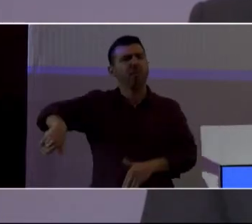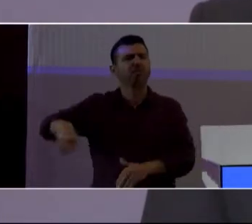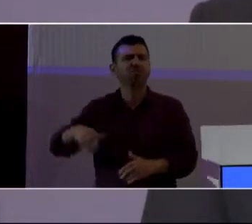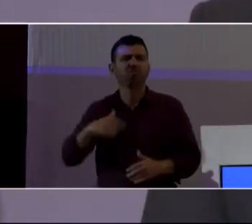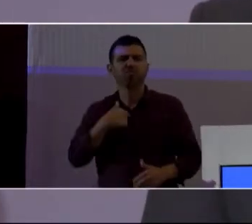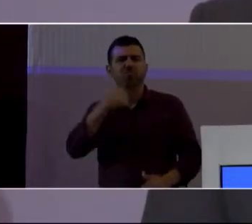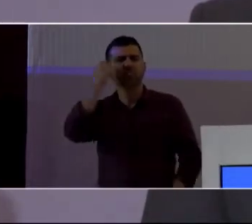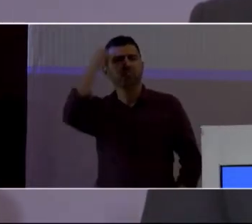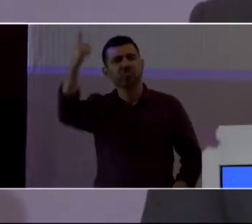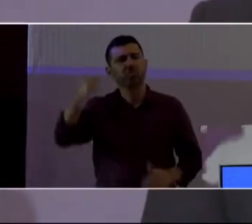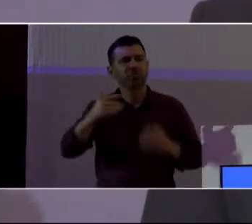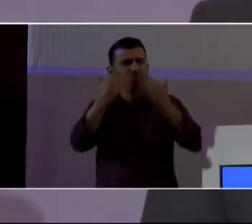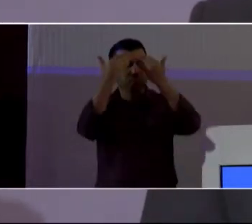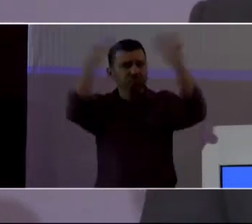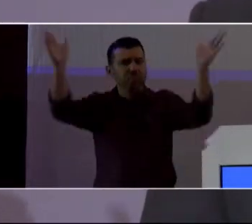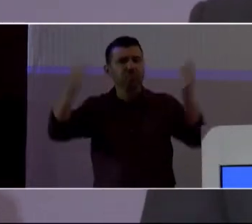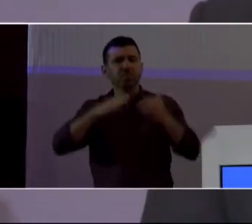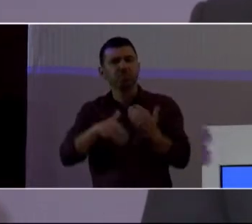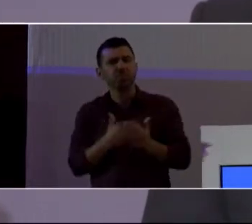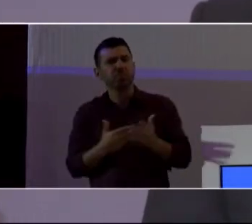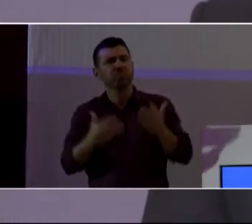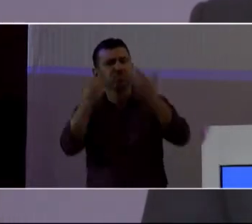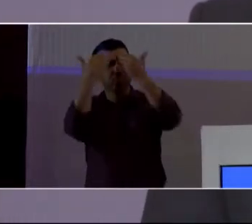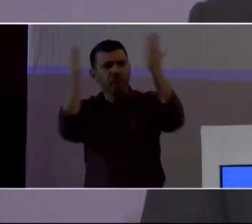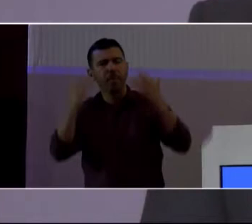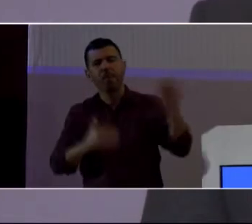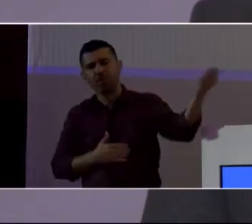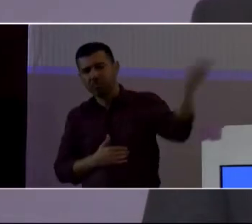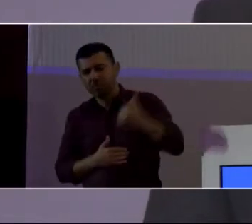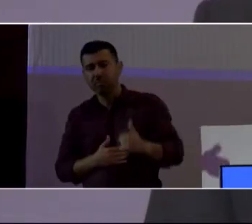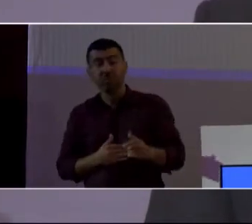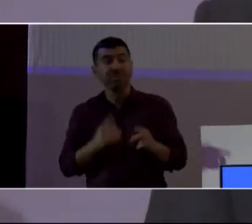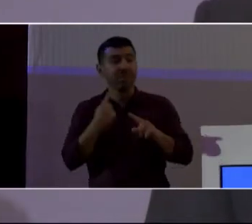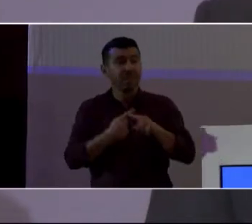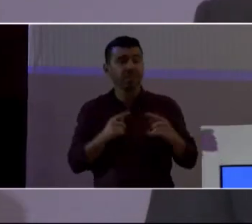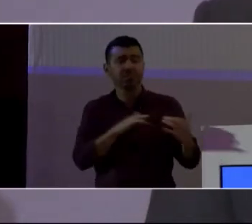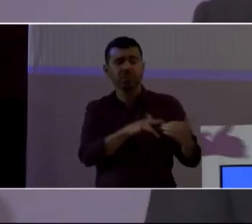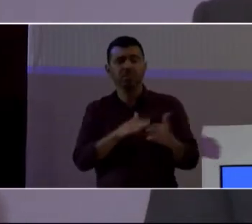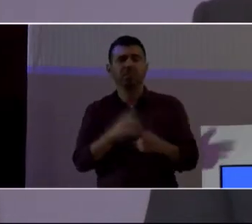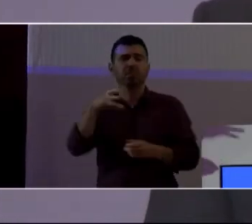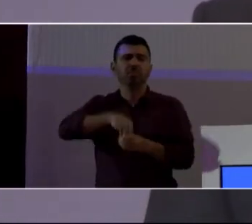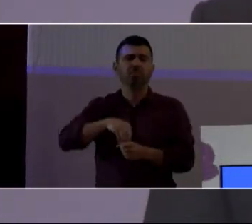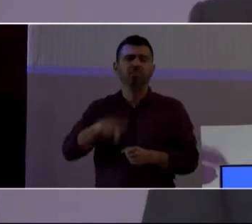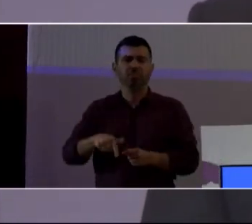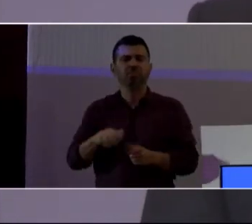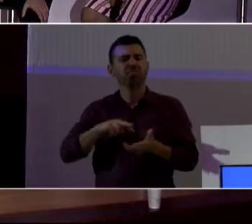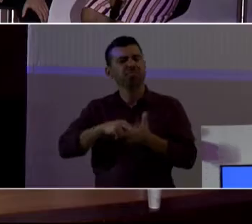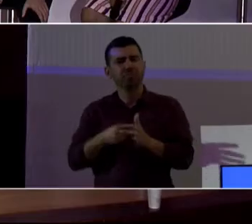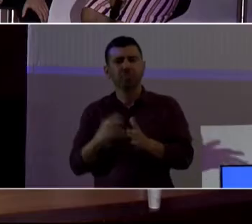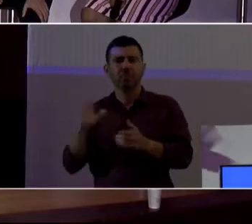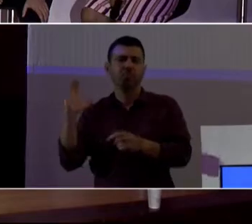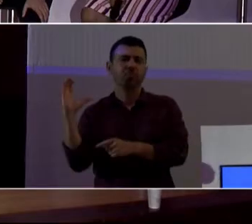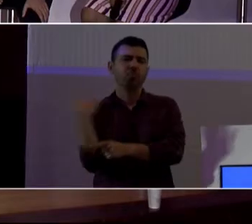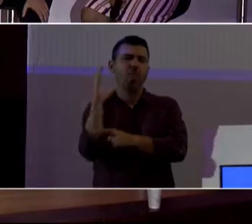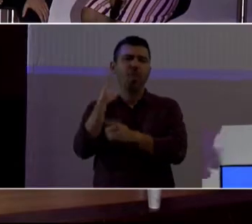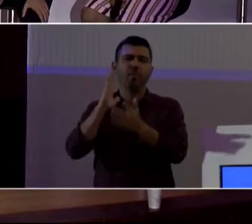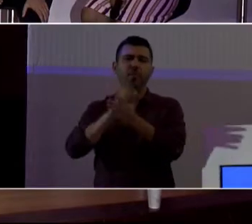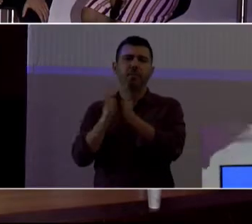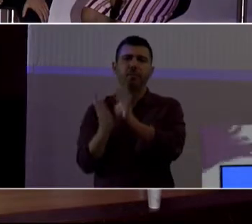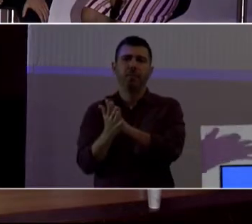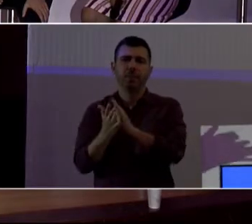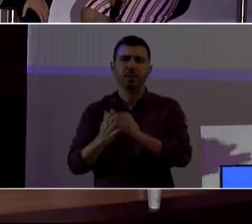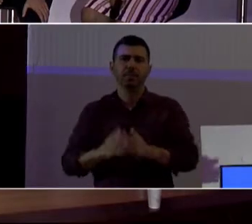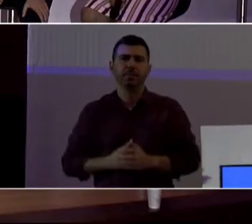pasado está atrás y en el futuro está la paz de Colombia. Gracias.